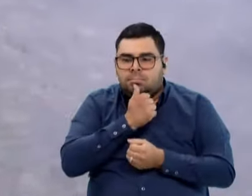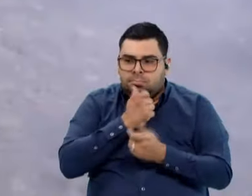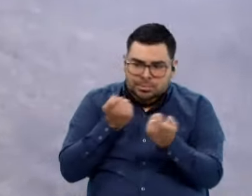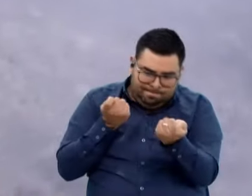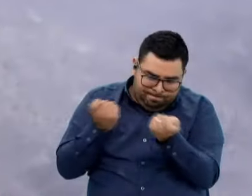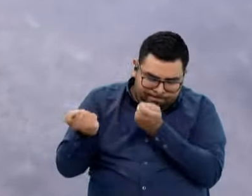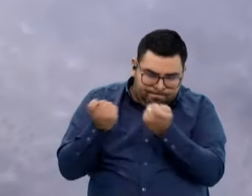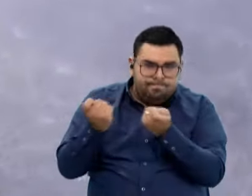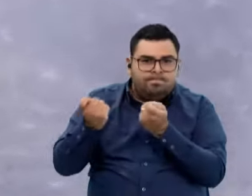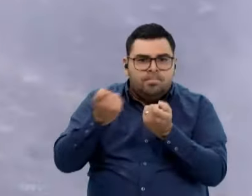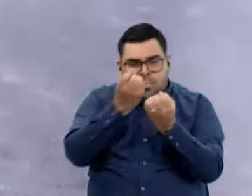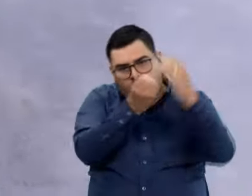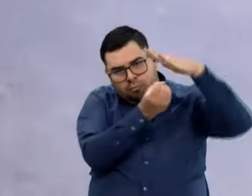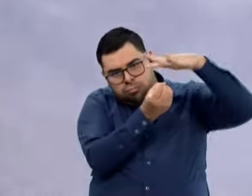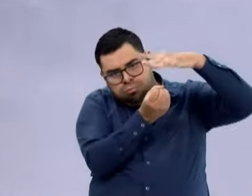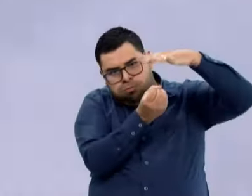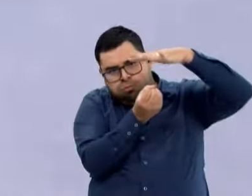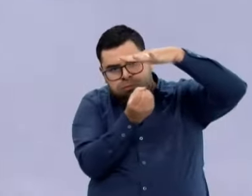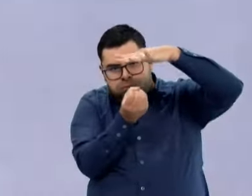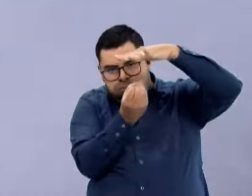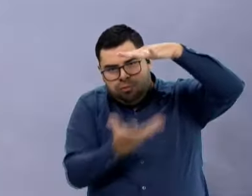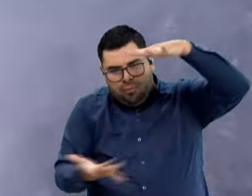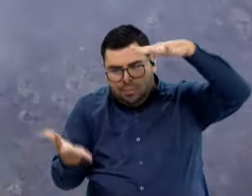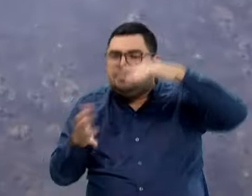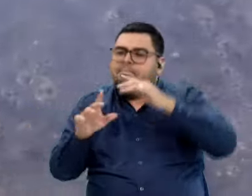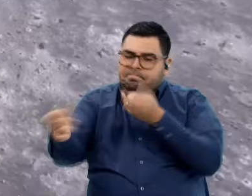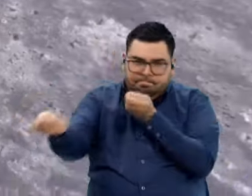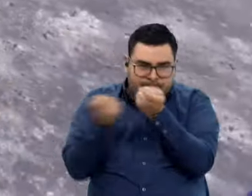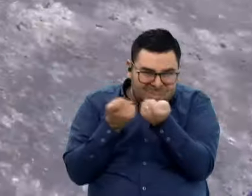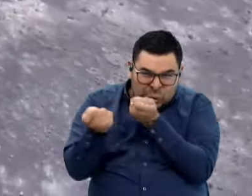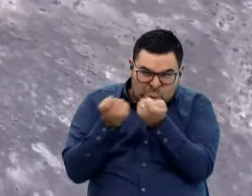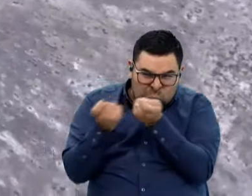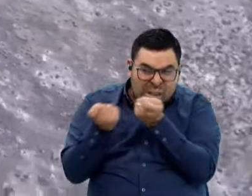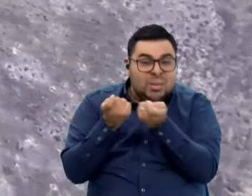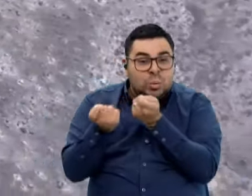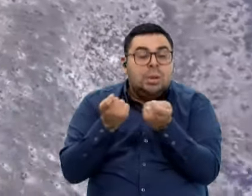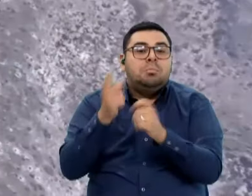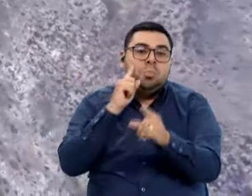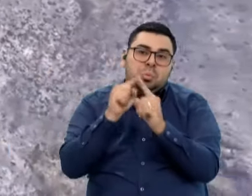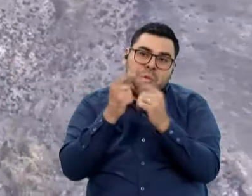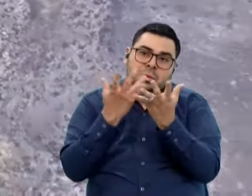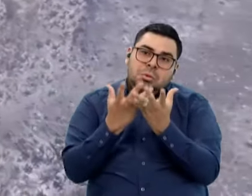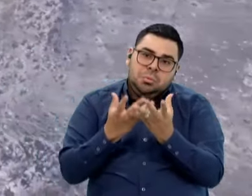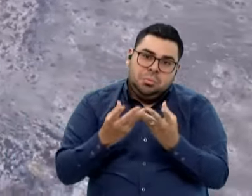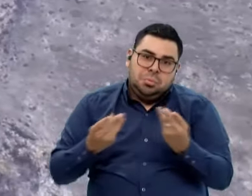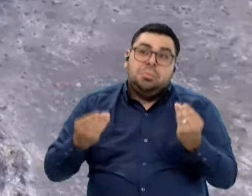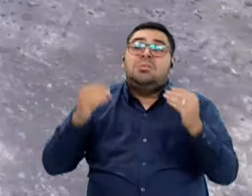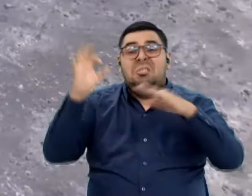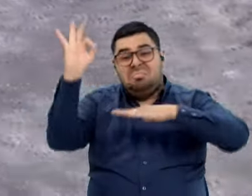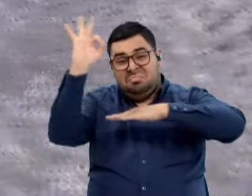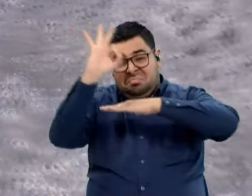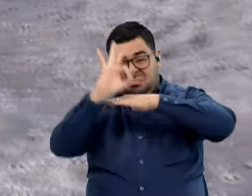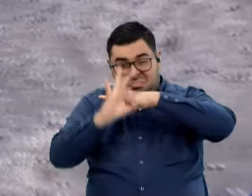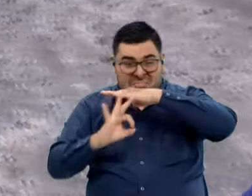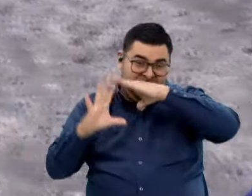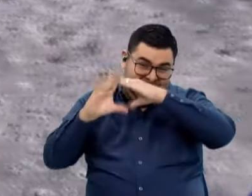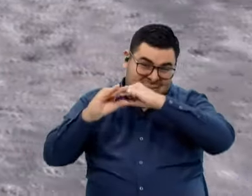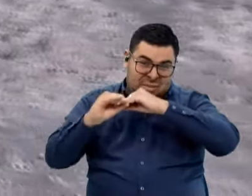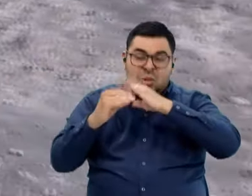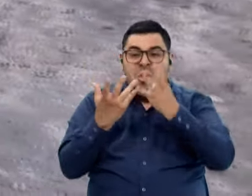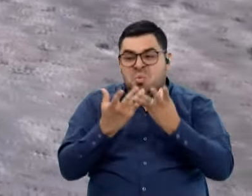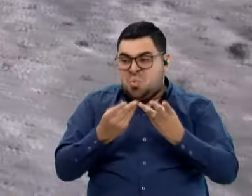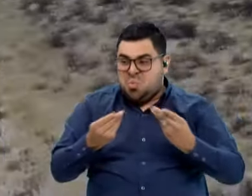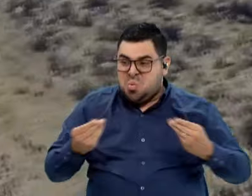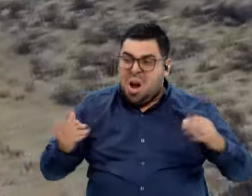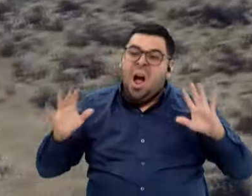focos con la expansión aérea con el agua y de esa forma poder controlarlos y ya en la noche que baja la temperatura poder buscar la